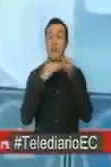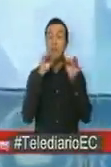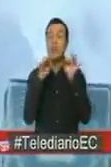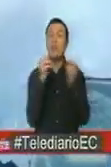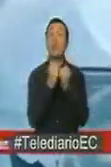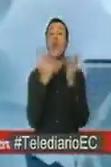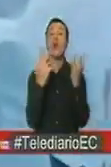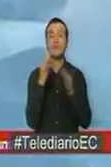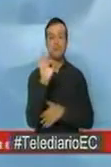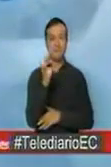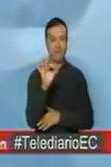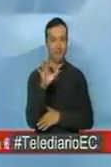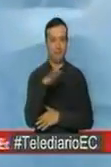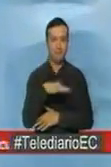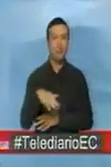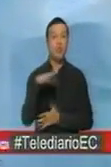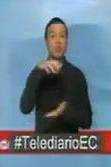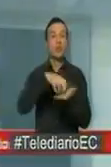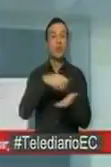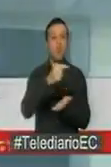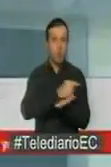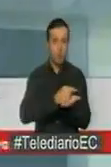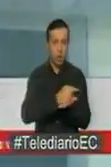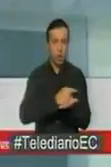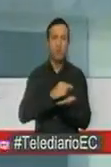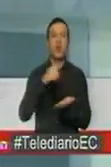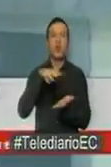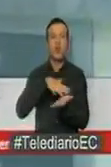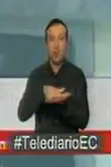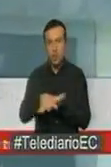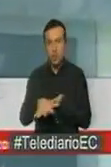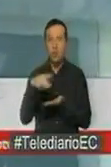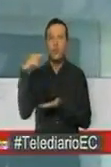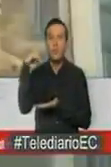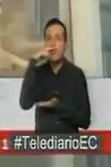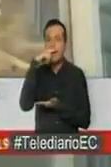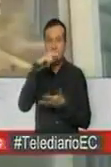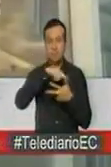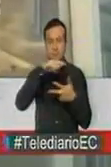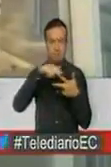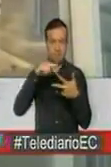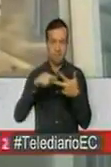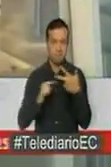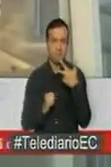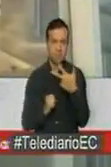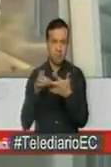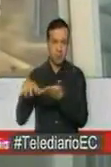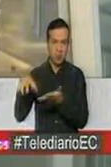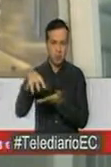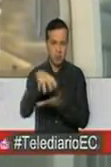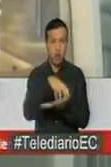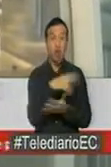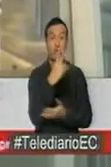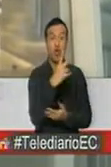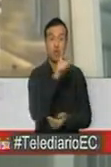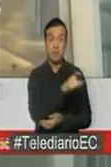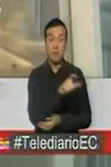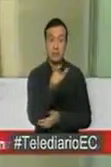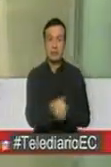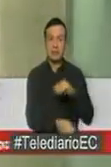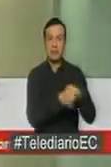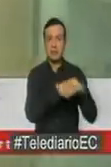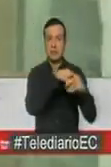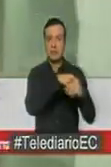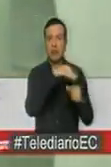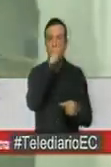COVID-19 se registran en las provincias de Guayas, Los Ríos y Sucumbíos. Dos de ellos se mantienen ingresados en diferentes casas